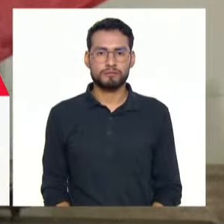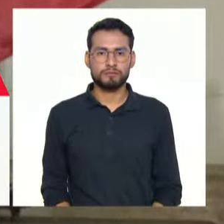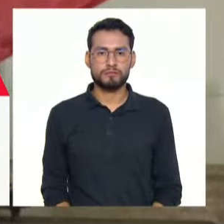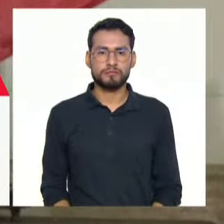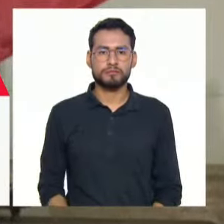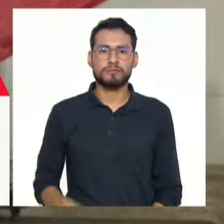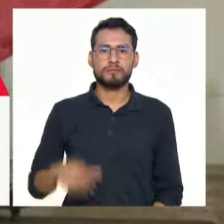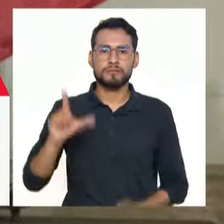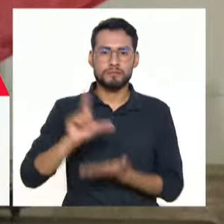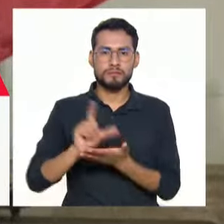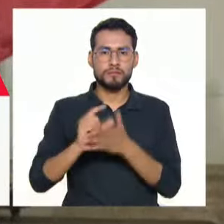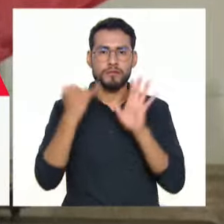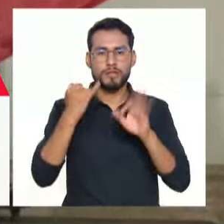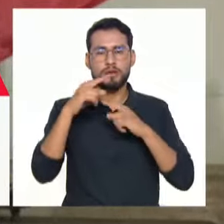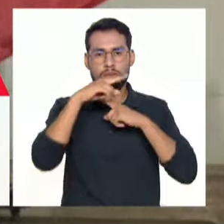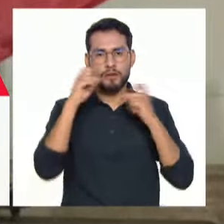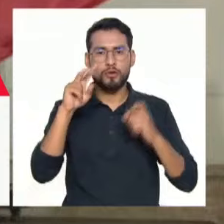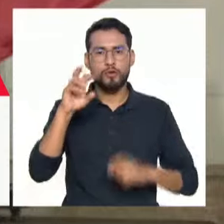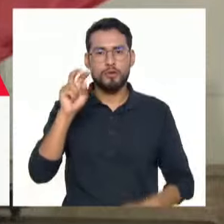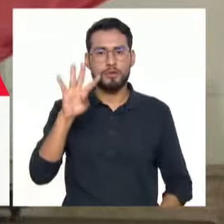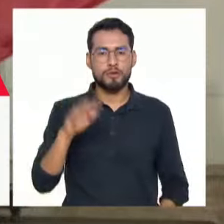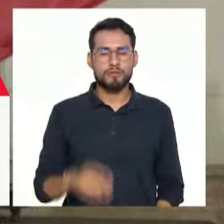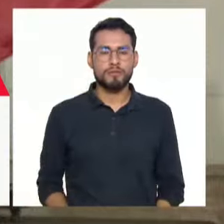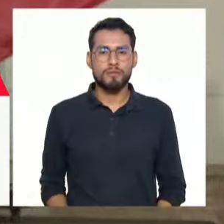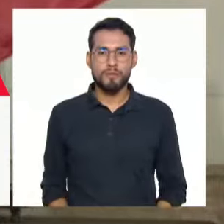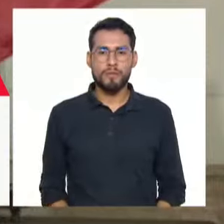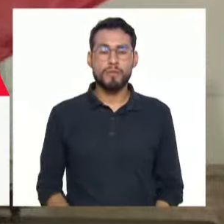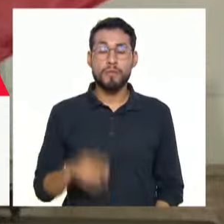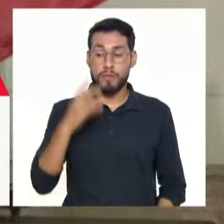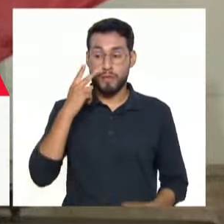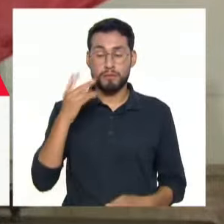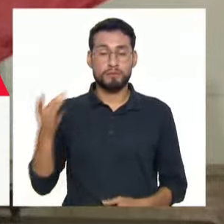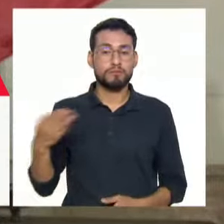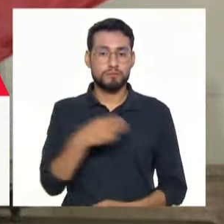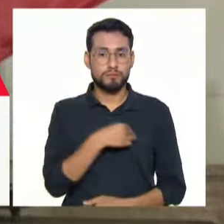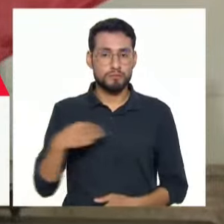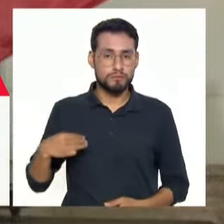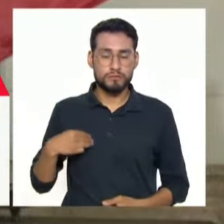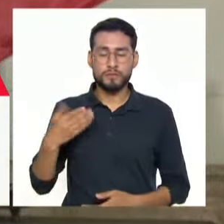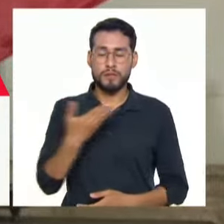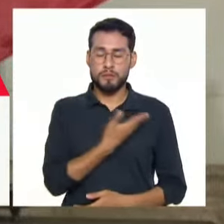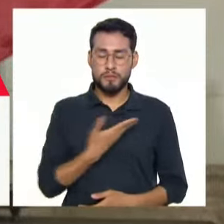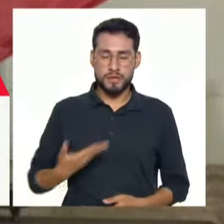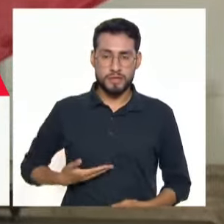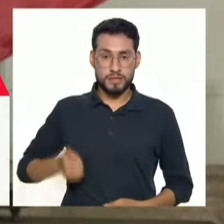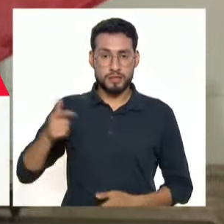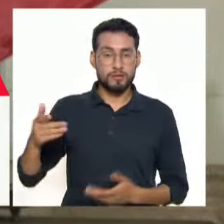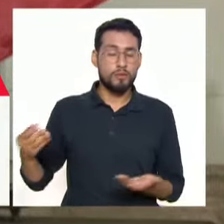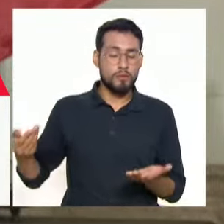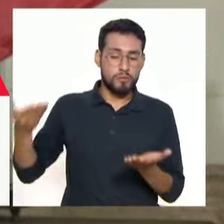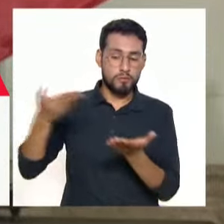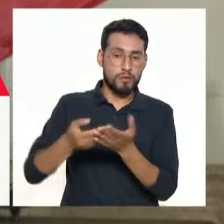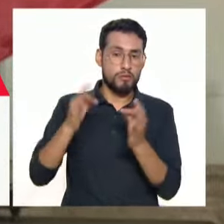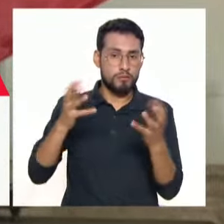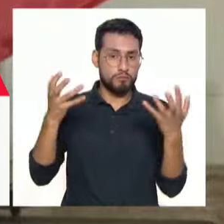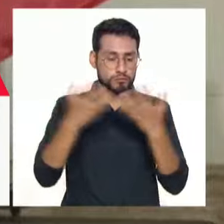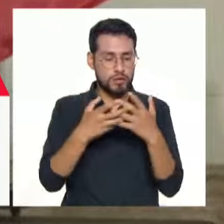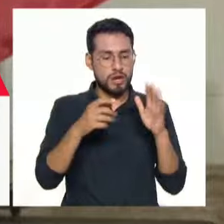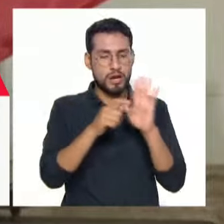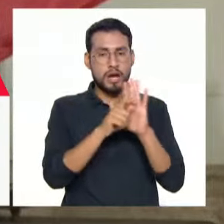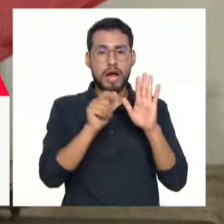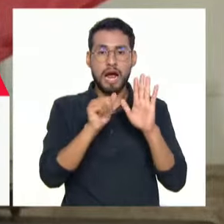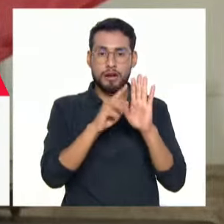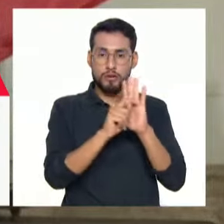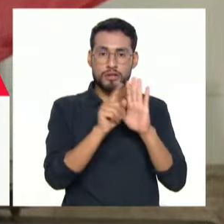78-2024-PCM. Lima, 6 de marzo de 2024. Vista la propuesta del señor presidente del Consejo de Ministros, de conformidad con el